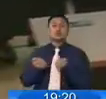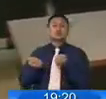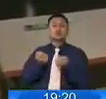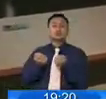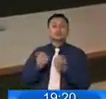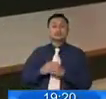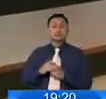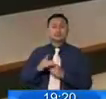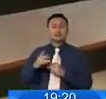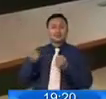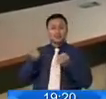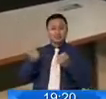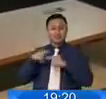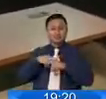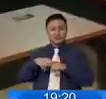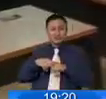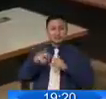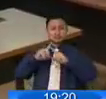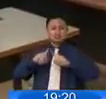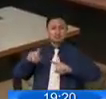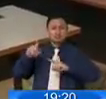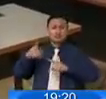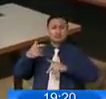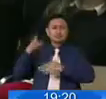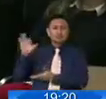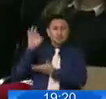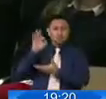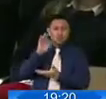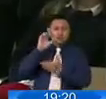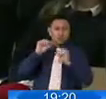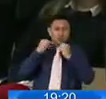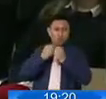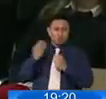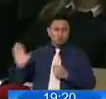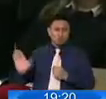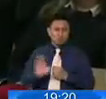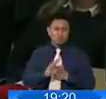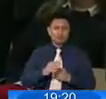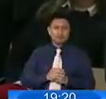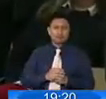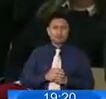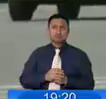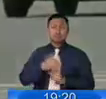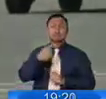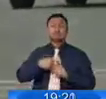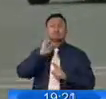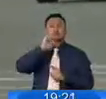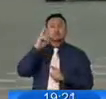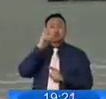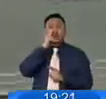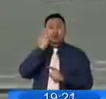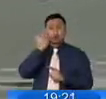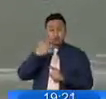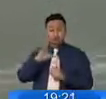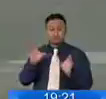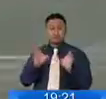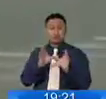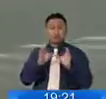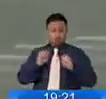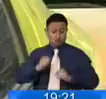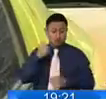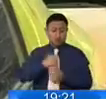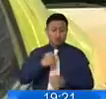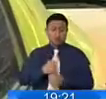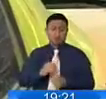Regularización de Taxi llegaron varios representantes del gremio informal, quienes solicitaron desde el mes de junio el certificado de idoneidad para poder